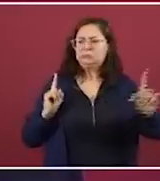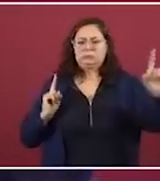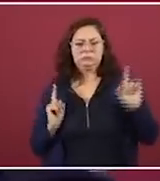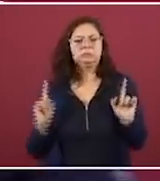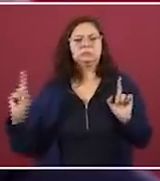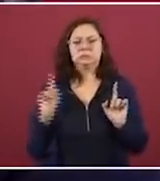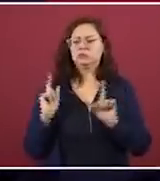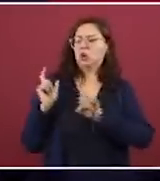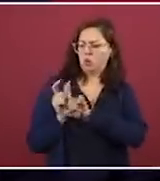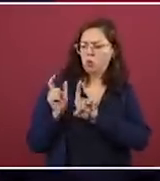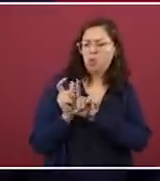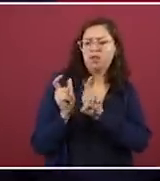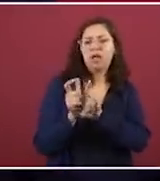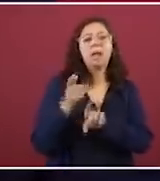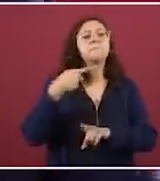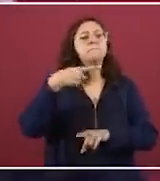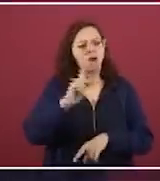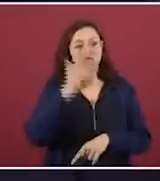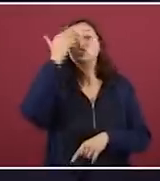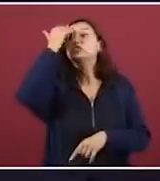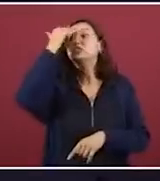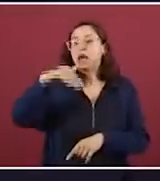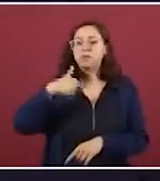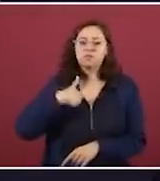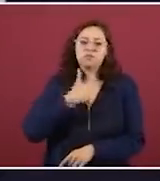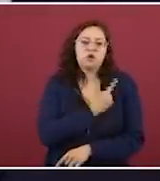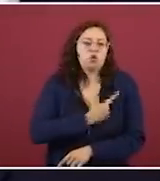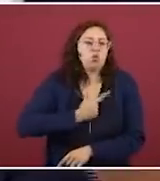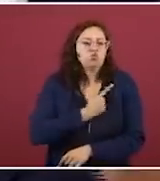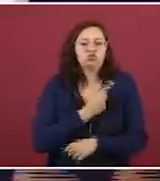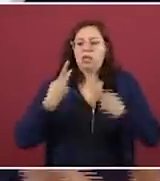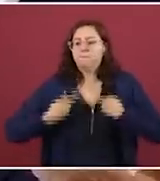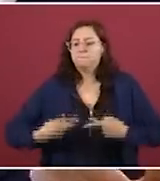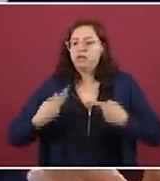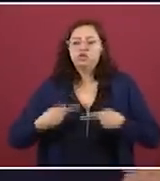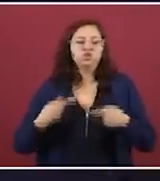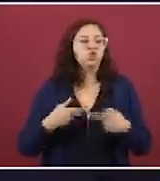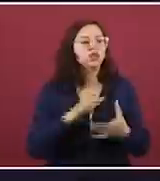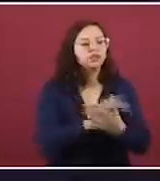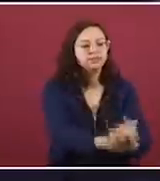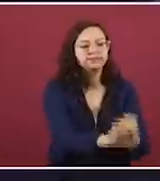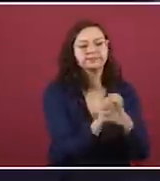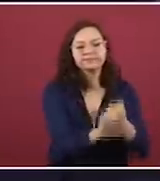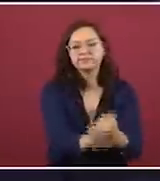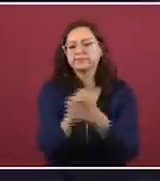y me permiten saludar a la gente. Imagínense la información que recojo,